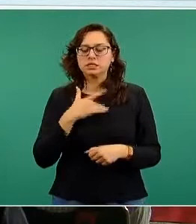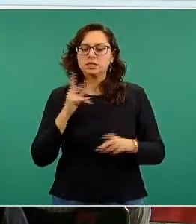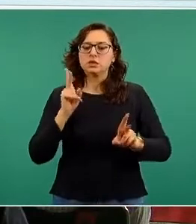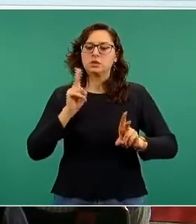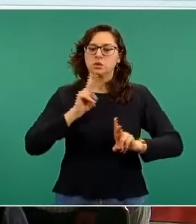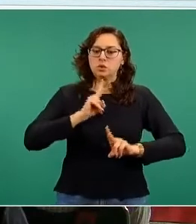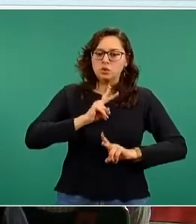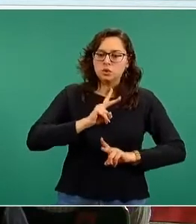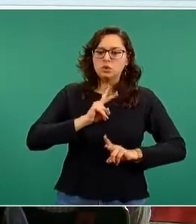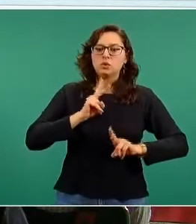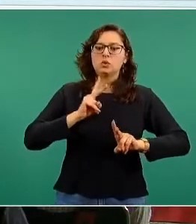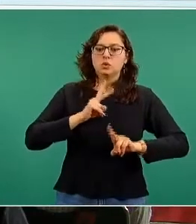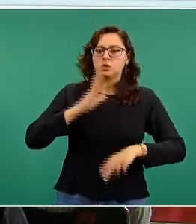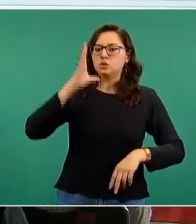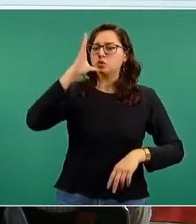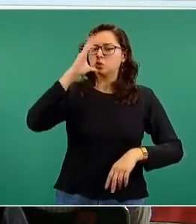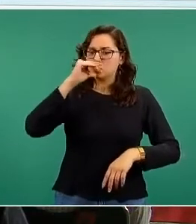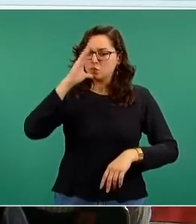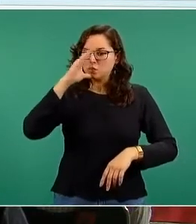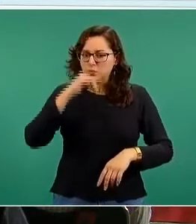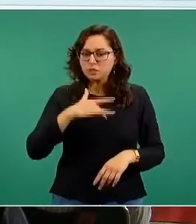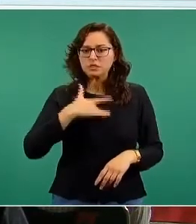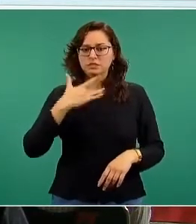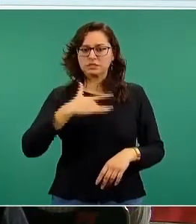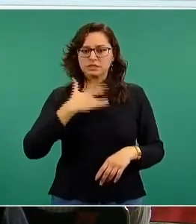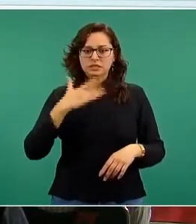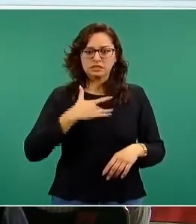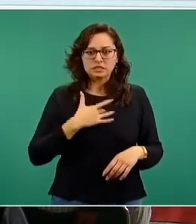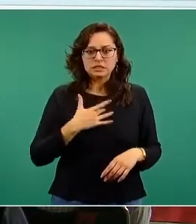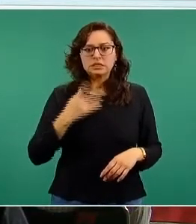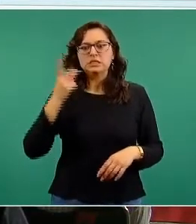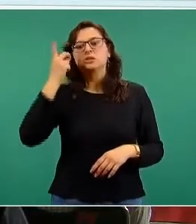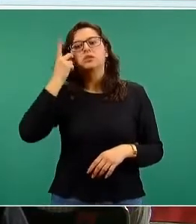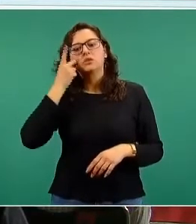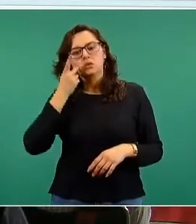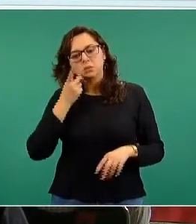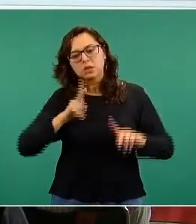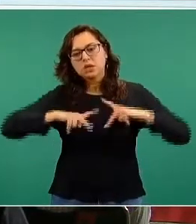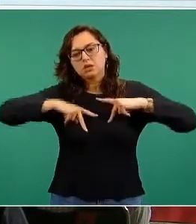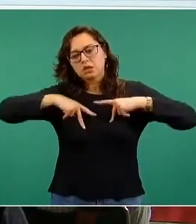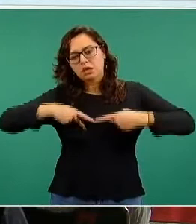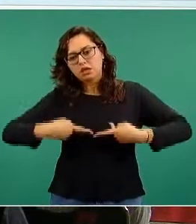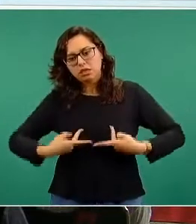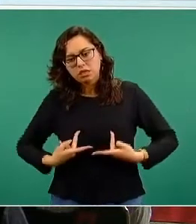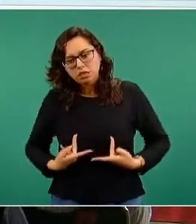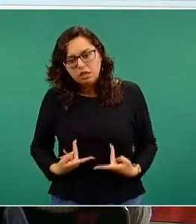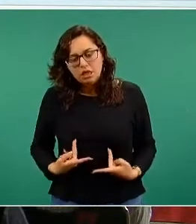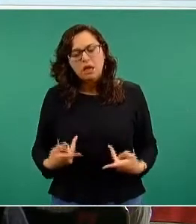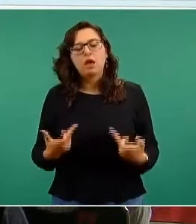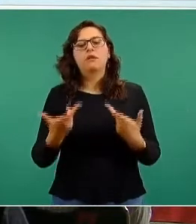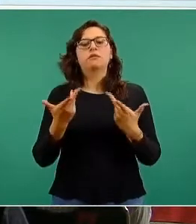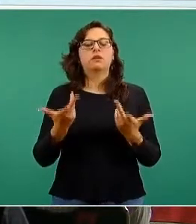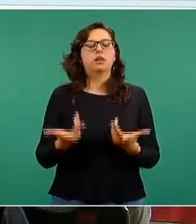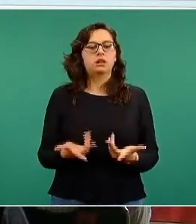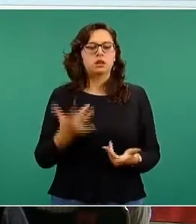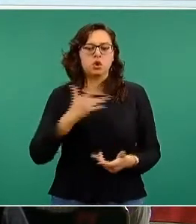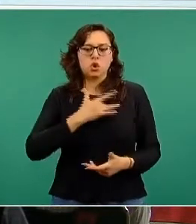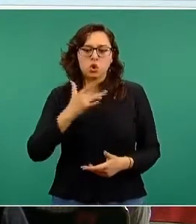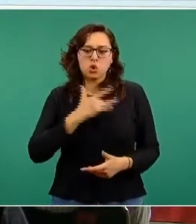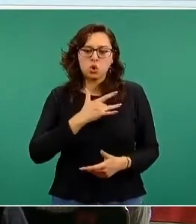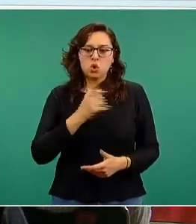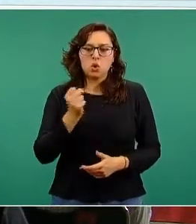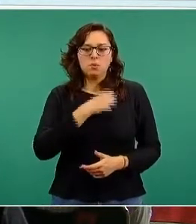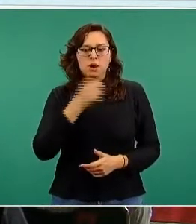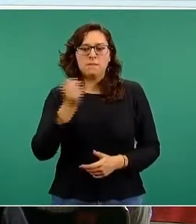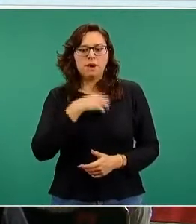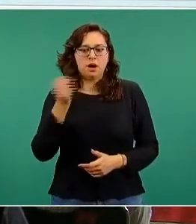si tienen alteración del estado de alerta, es decir, que se quedan más dormidos, asociado esto a que el corazón les late